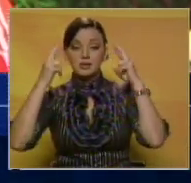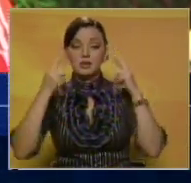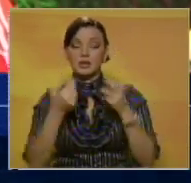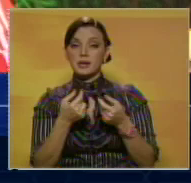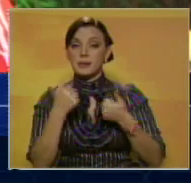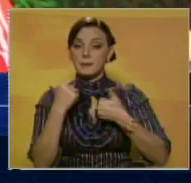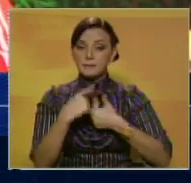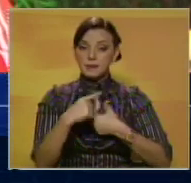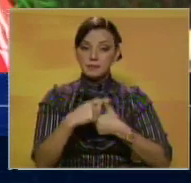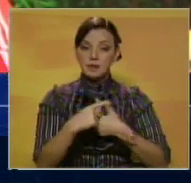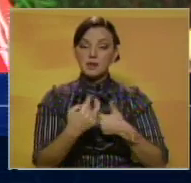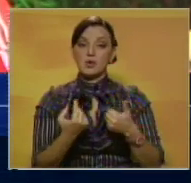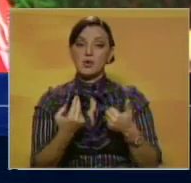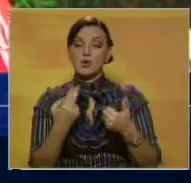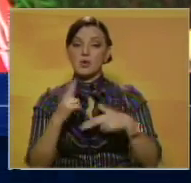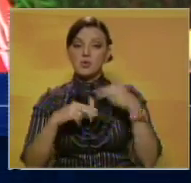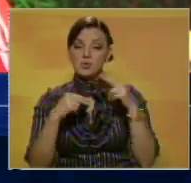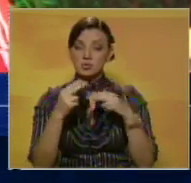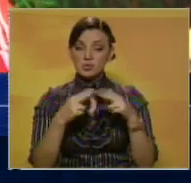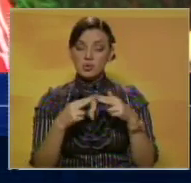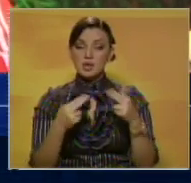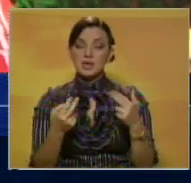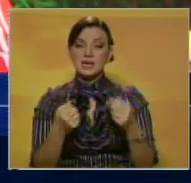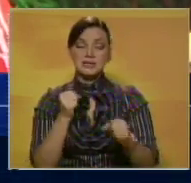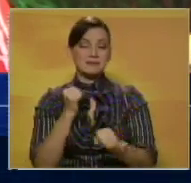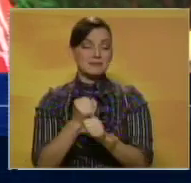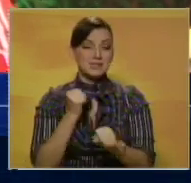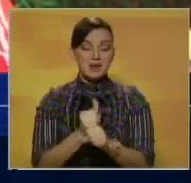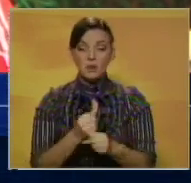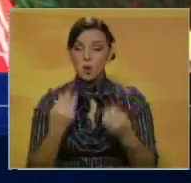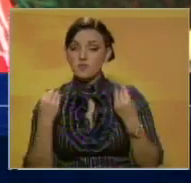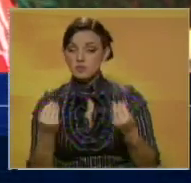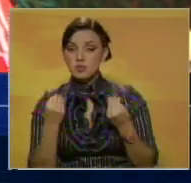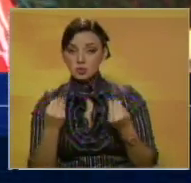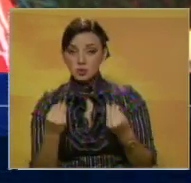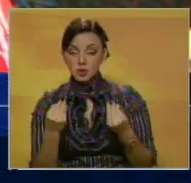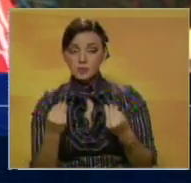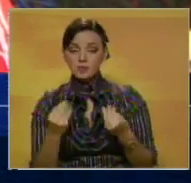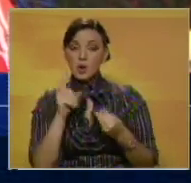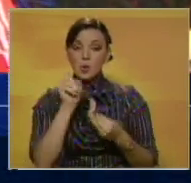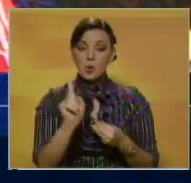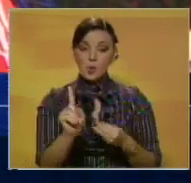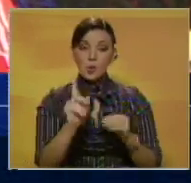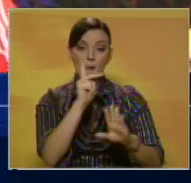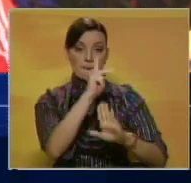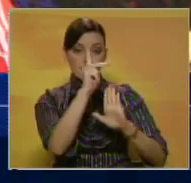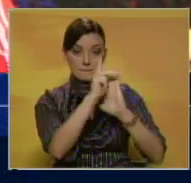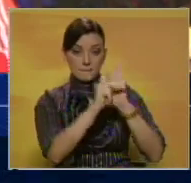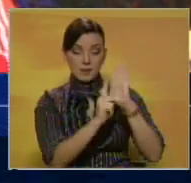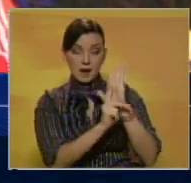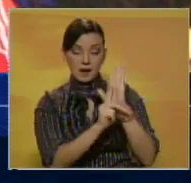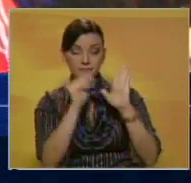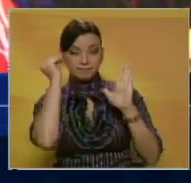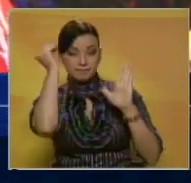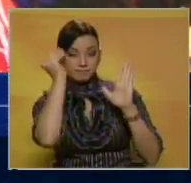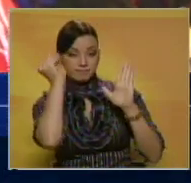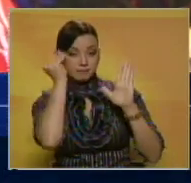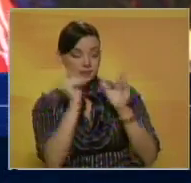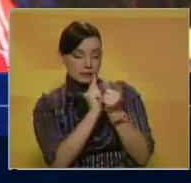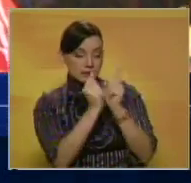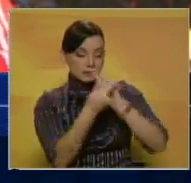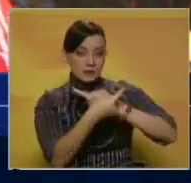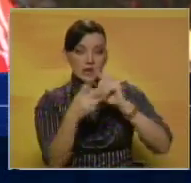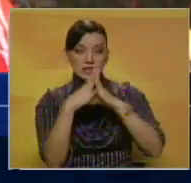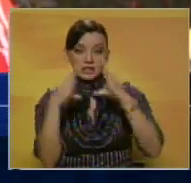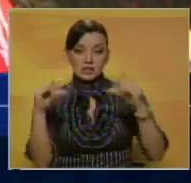Construir con gran capacidad de acción un plan de rectificación profunda de